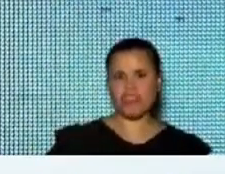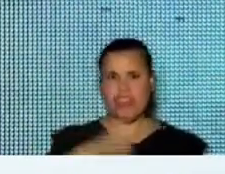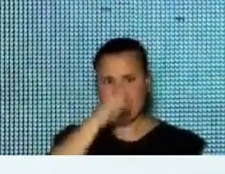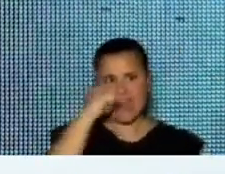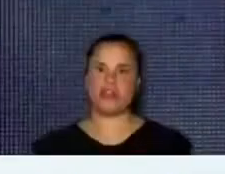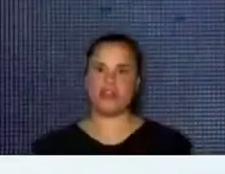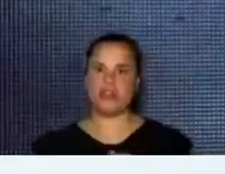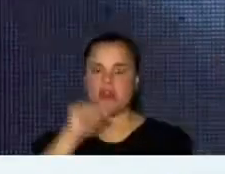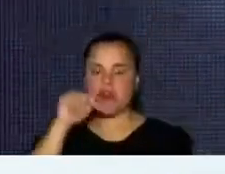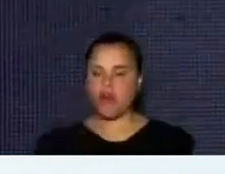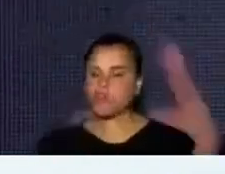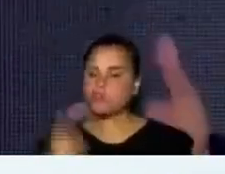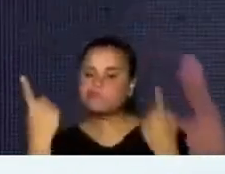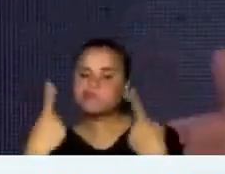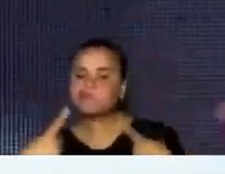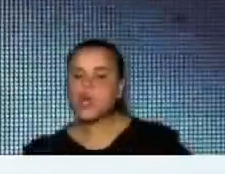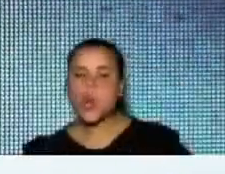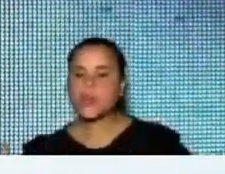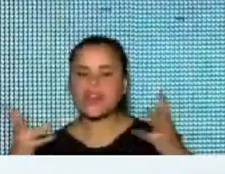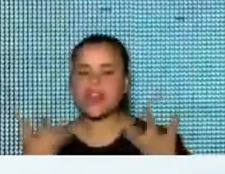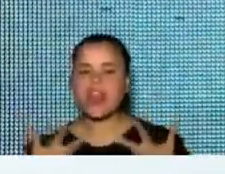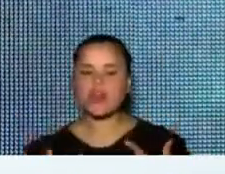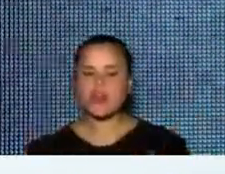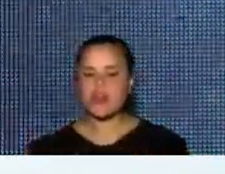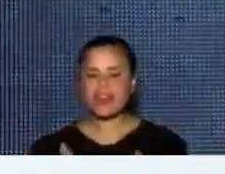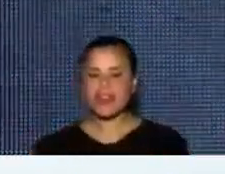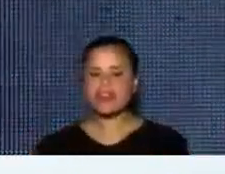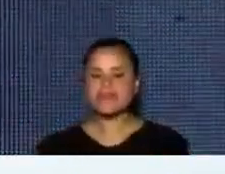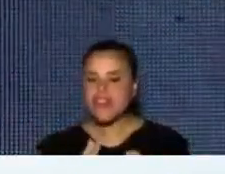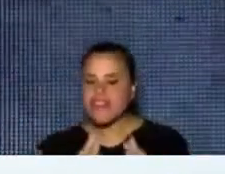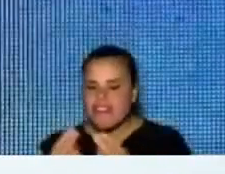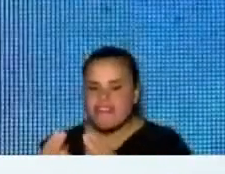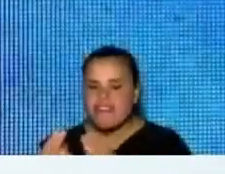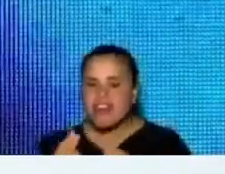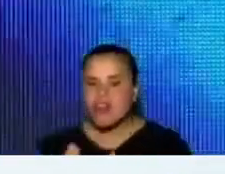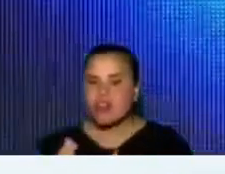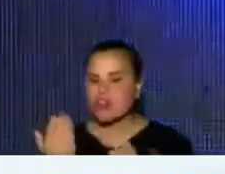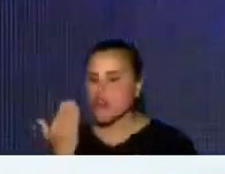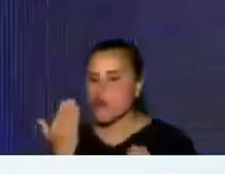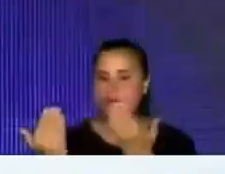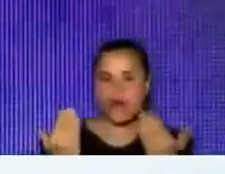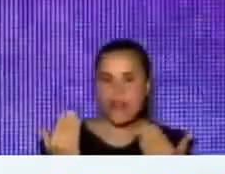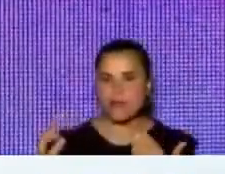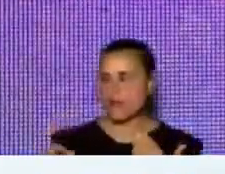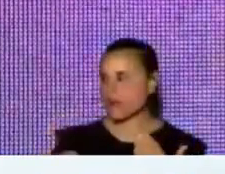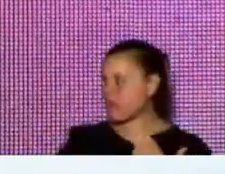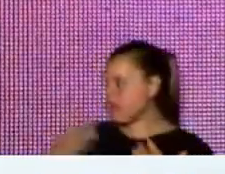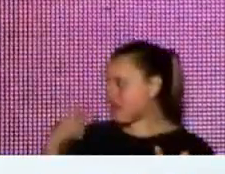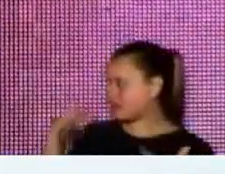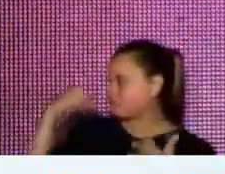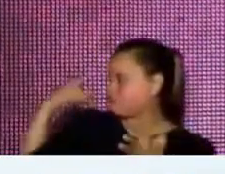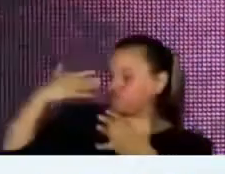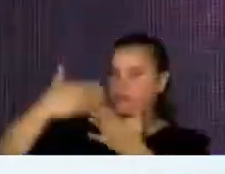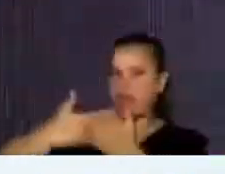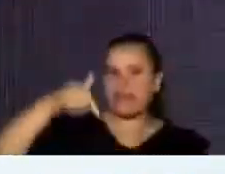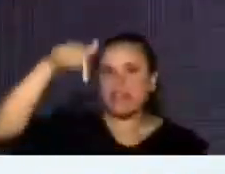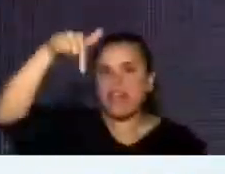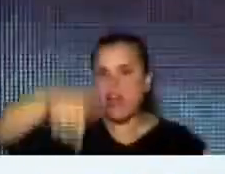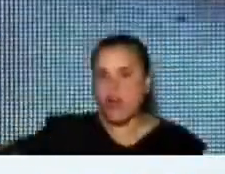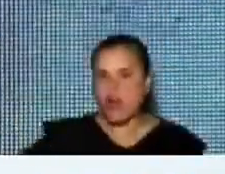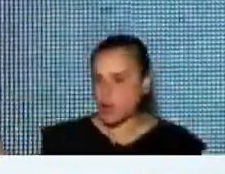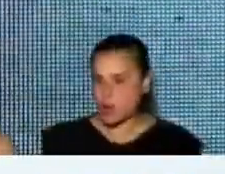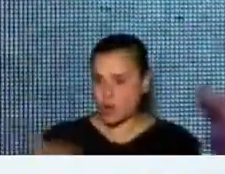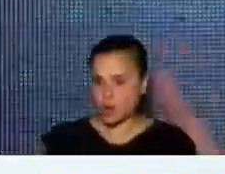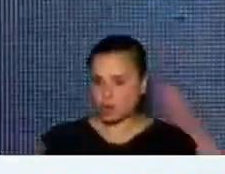de lo que quiere hacer para nuestra provincia en los próximos 4 años. Creo que igualmente